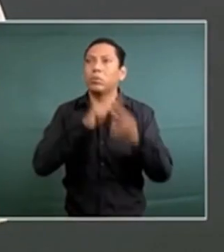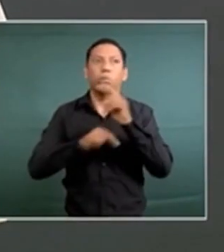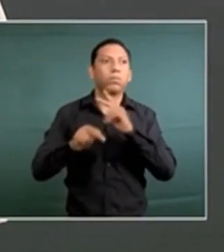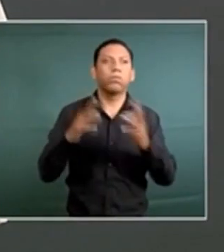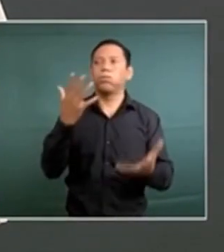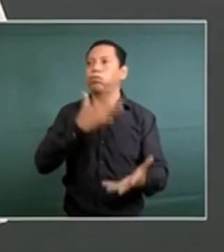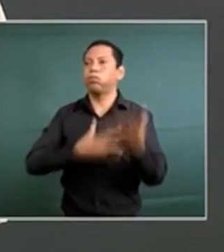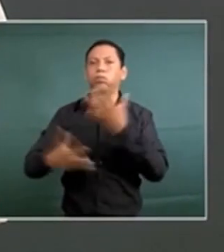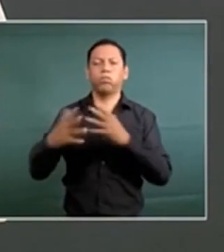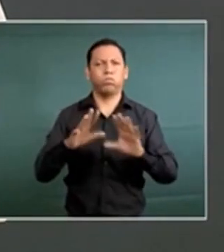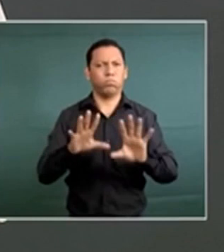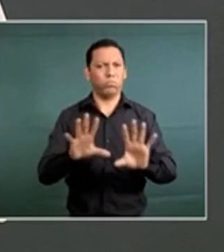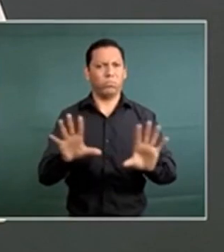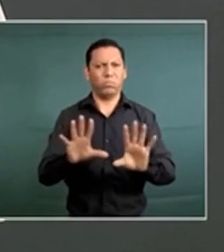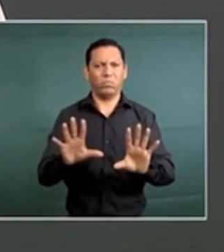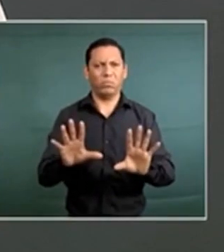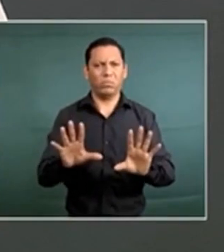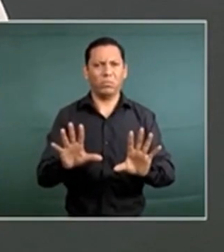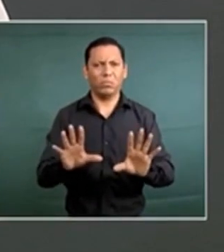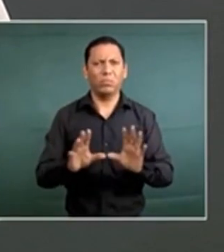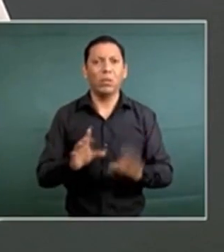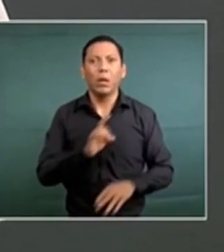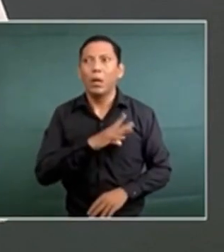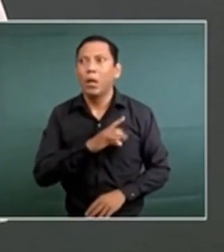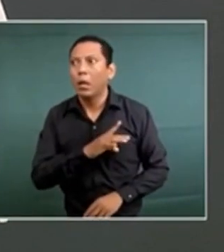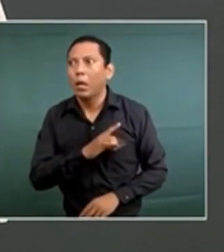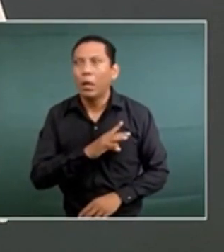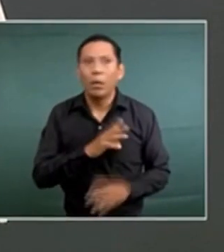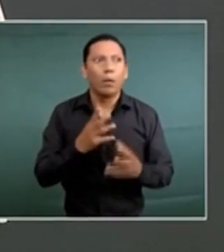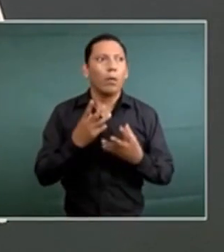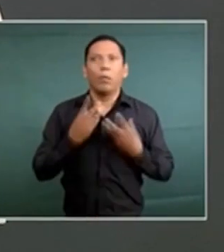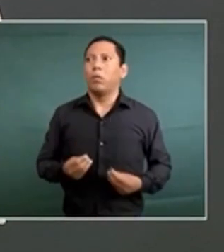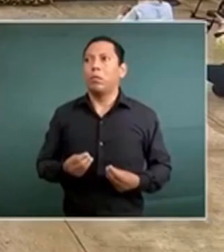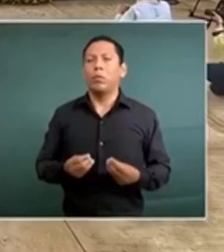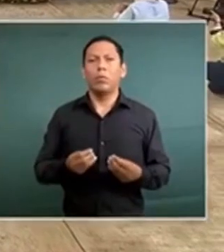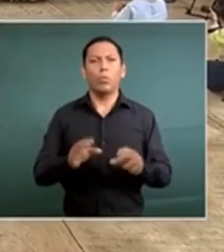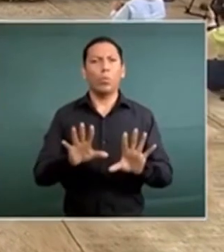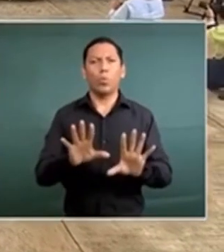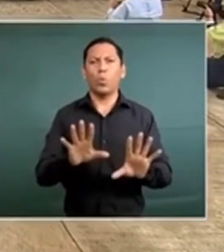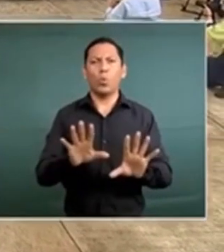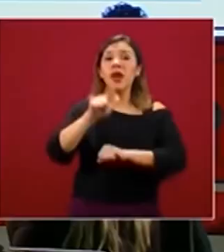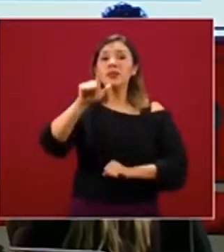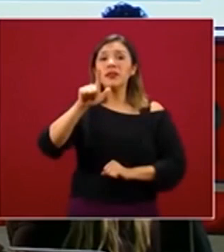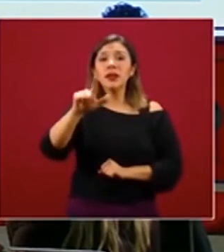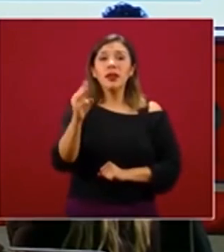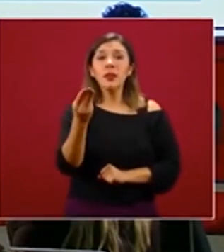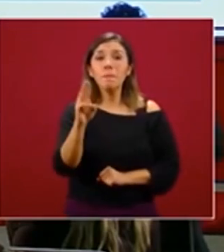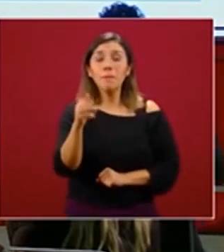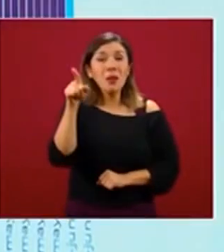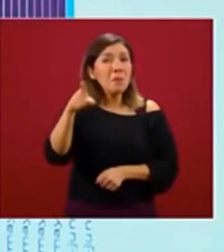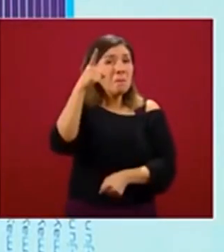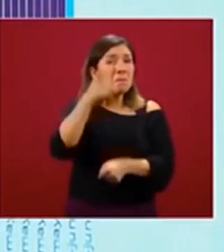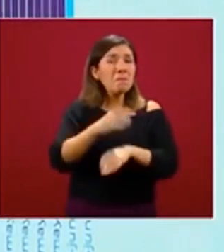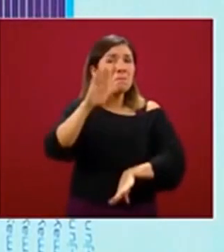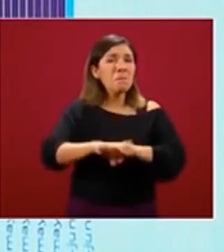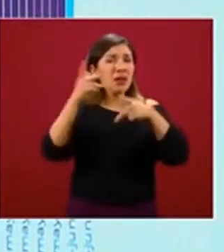que no haya miedo, que no haya temor. Su